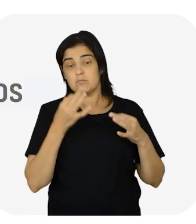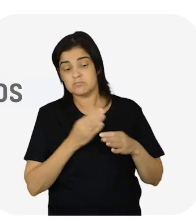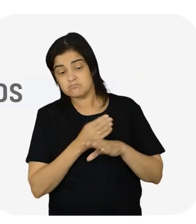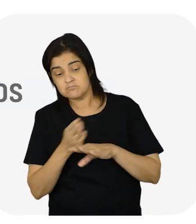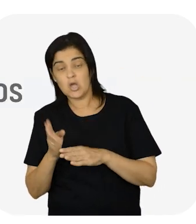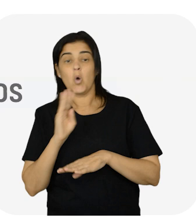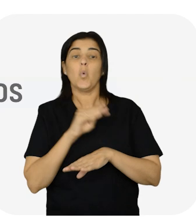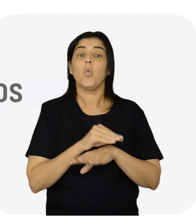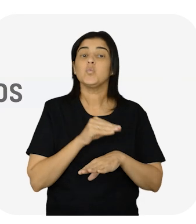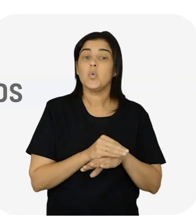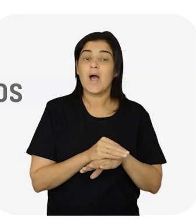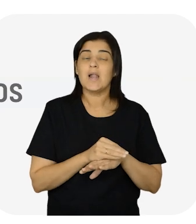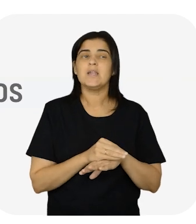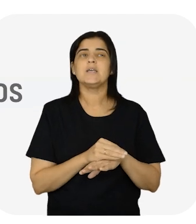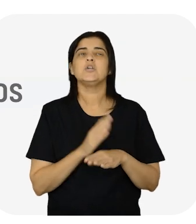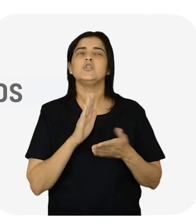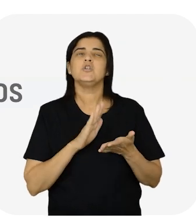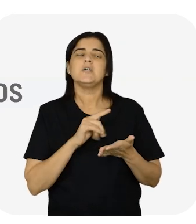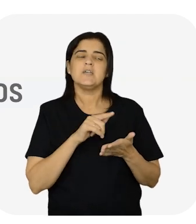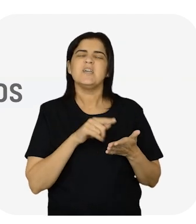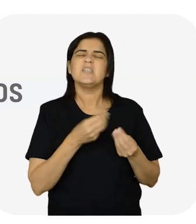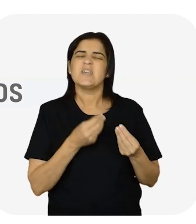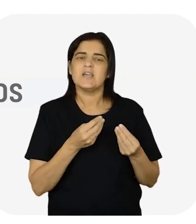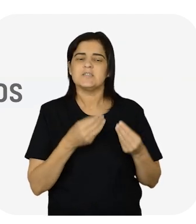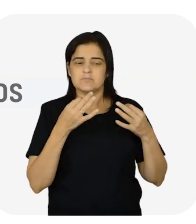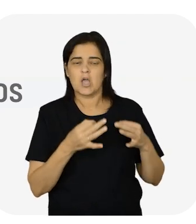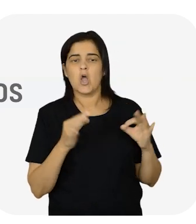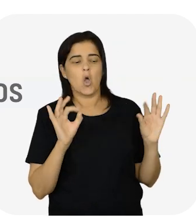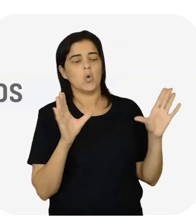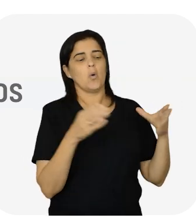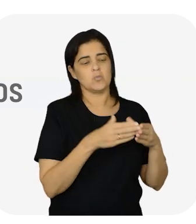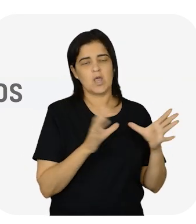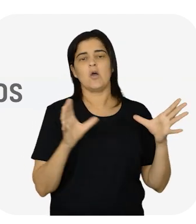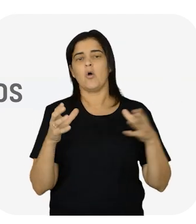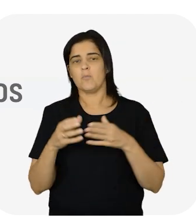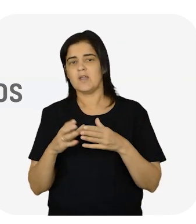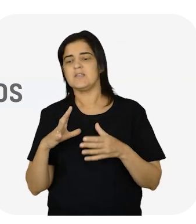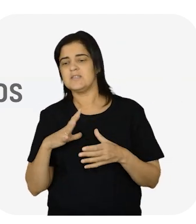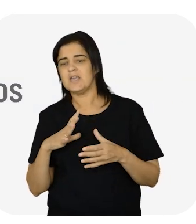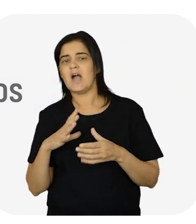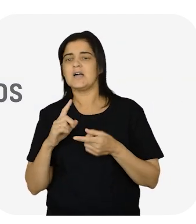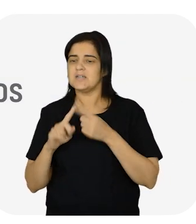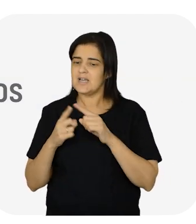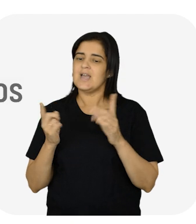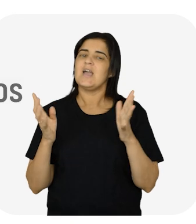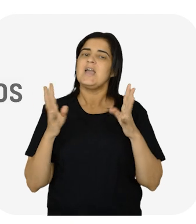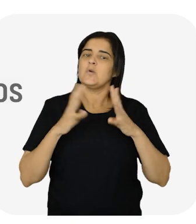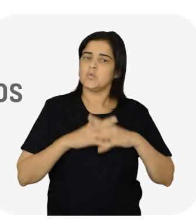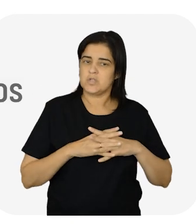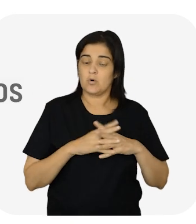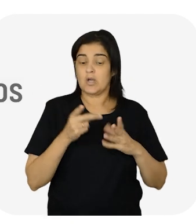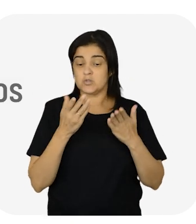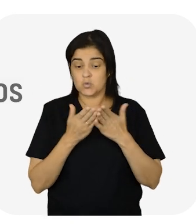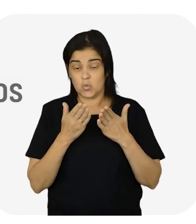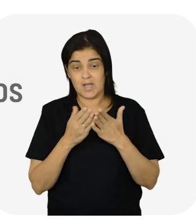culturales tienen que ver con la posibilidad de construir comunidad y de establecer valores inclusivos. Los